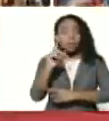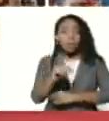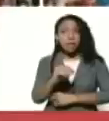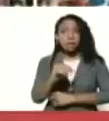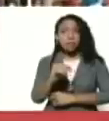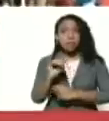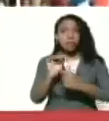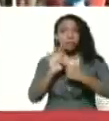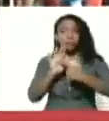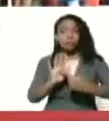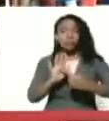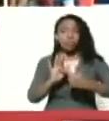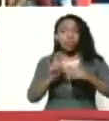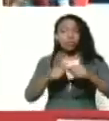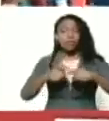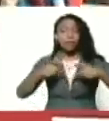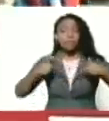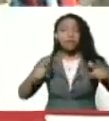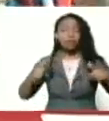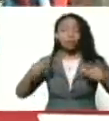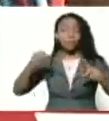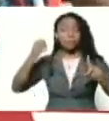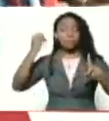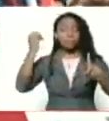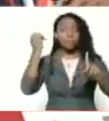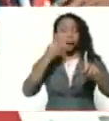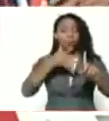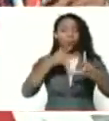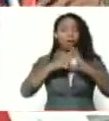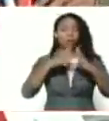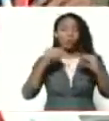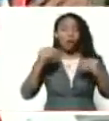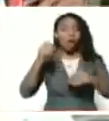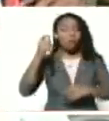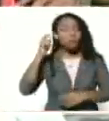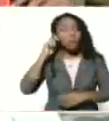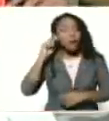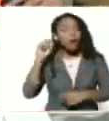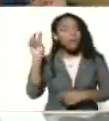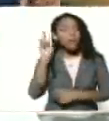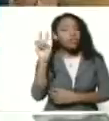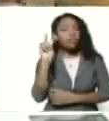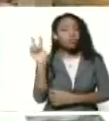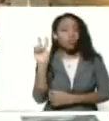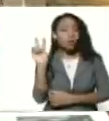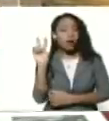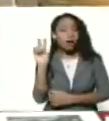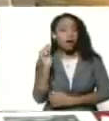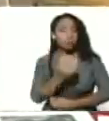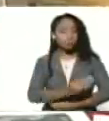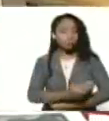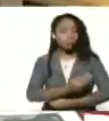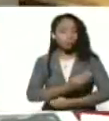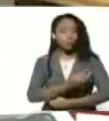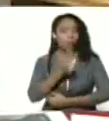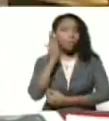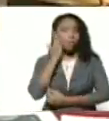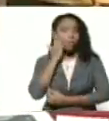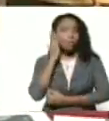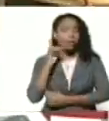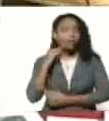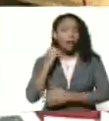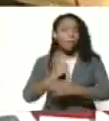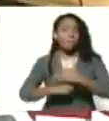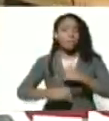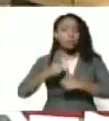lanzó con un tremendo impacto a todas las mujeres venezolanas, que fue lactancia materna, que es el tema del